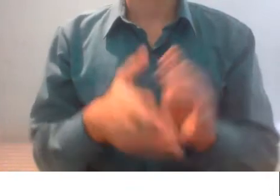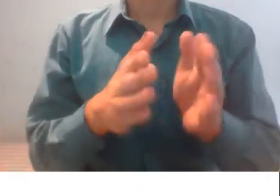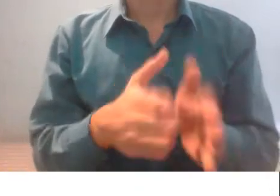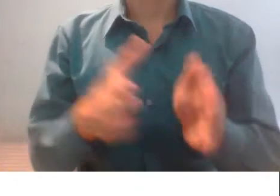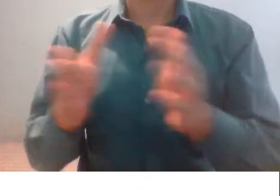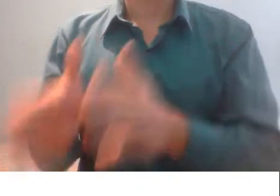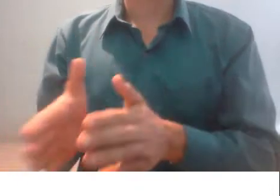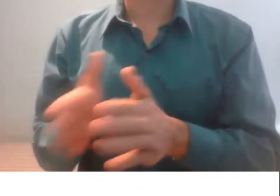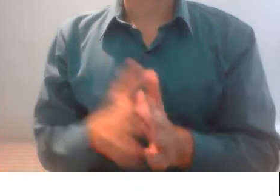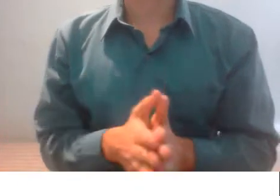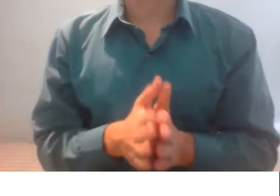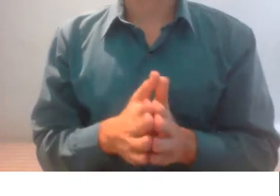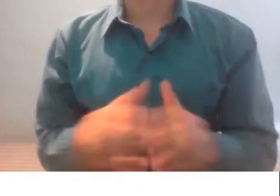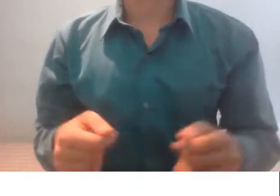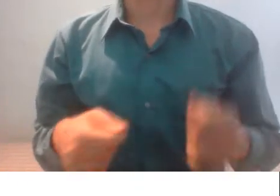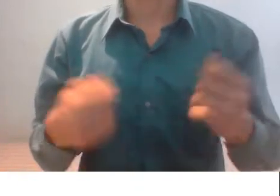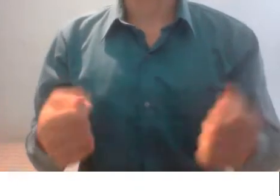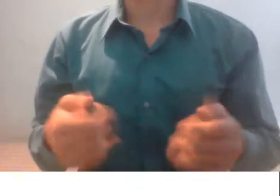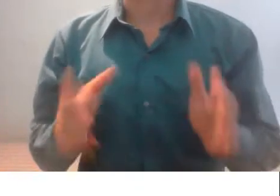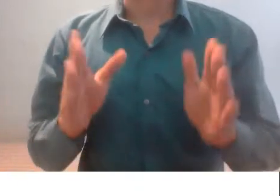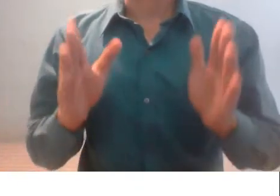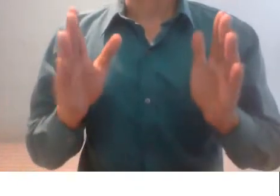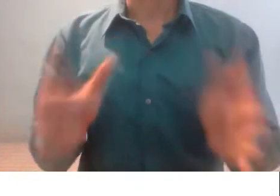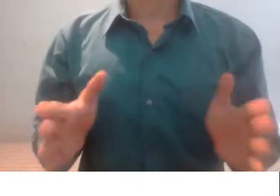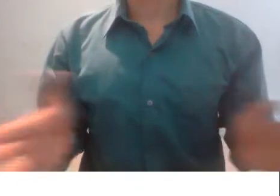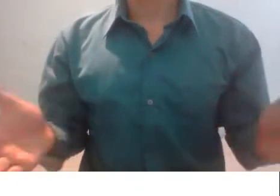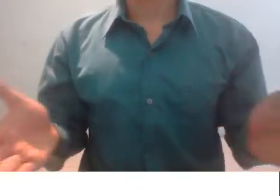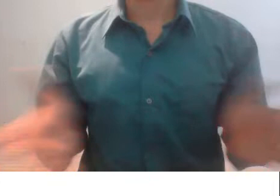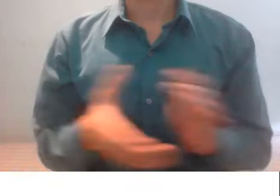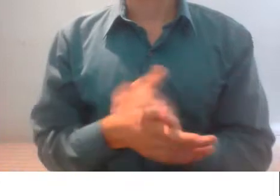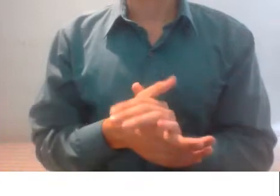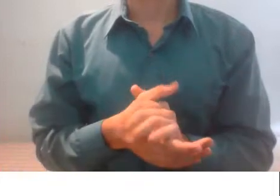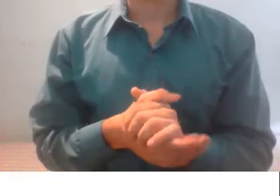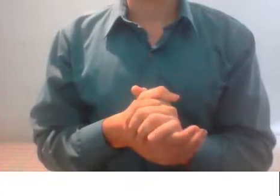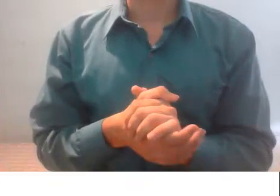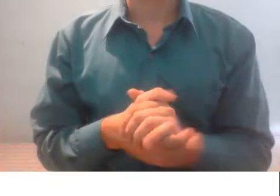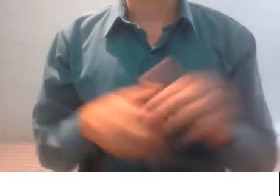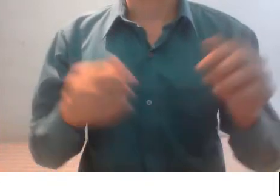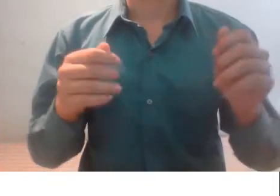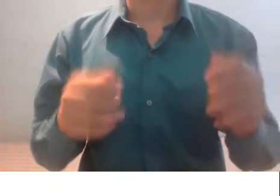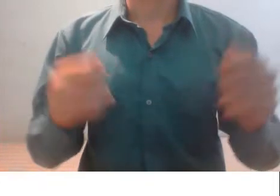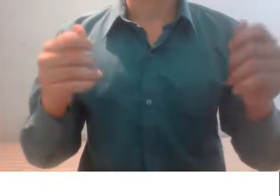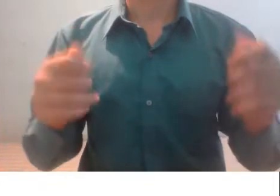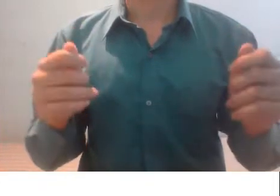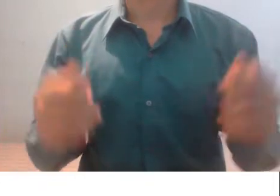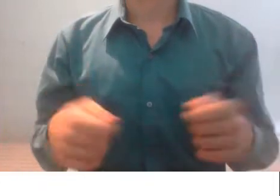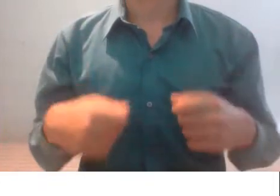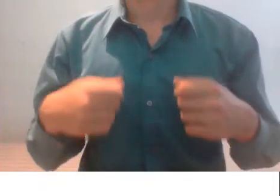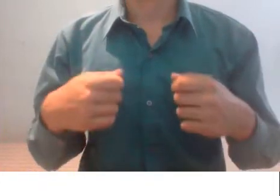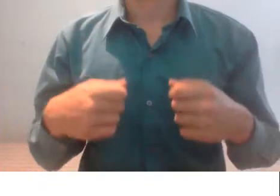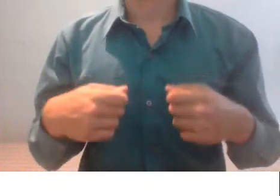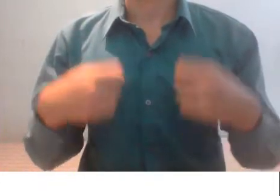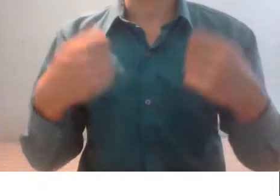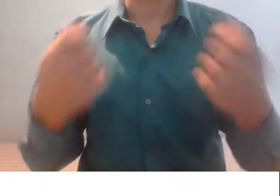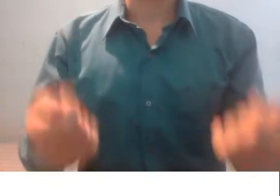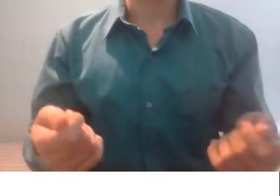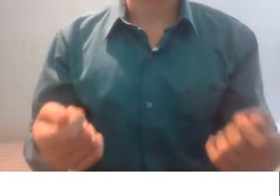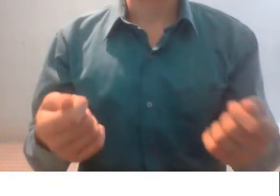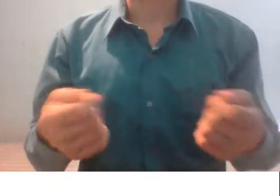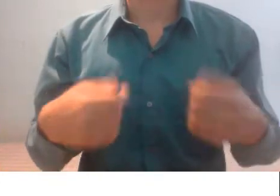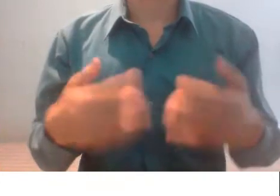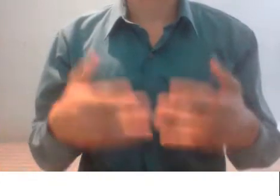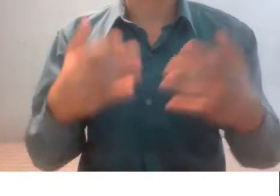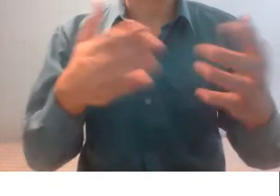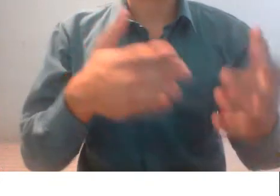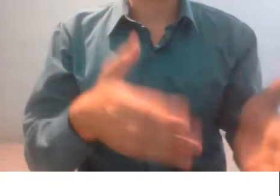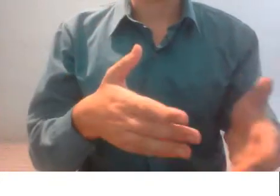aerolínea se acerquen con el gobierno a solicitar apoyo? Ya lo ha dicho este presidente Andrés Manuel López Obrador, no se va a poner a pues endeudar al